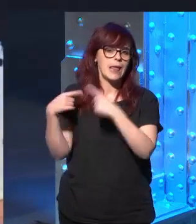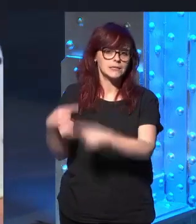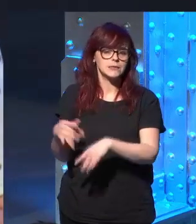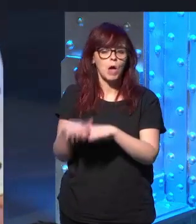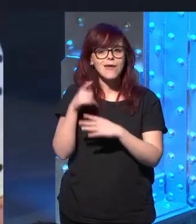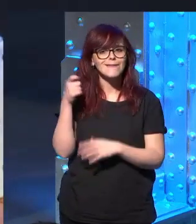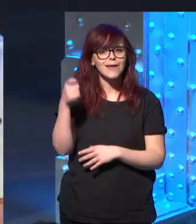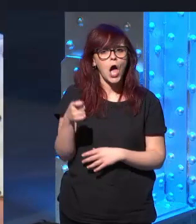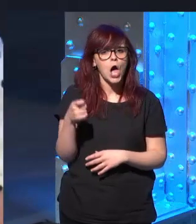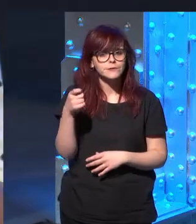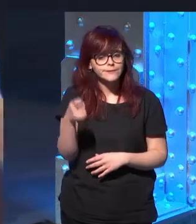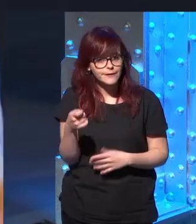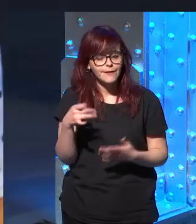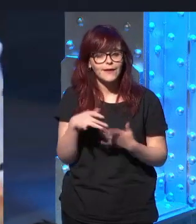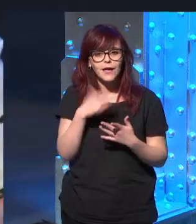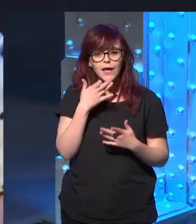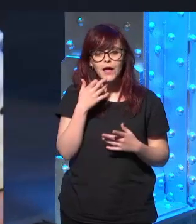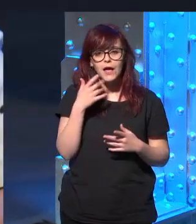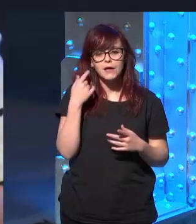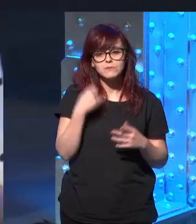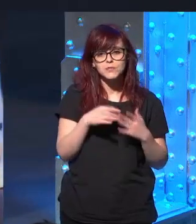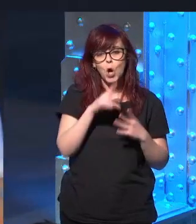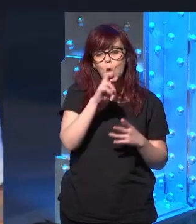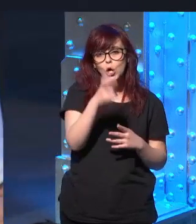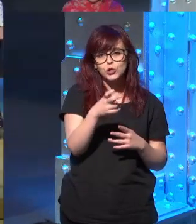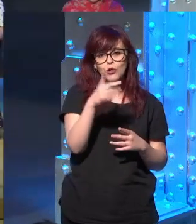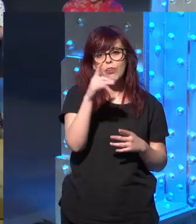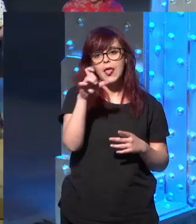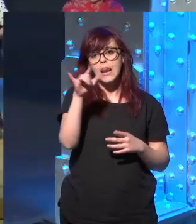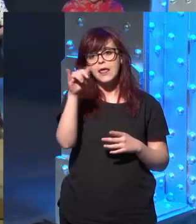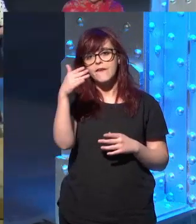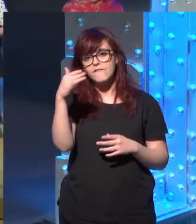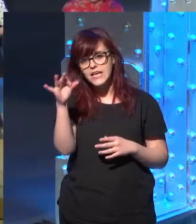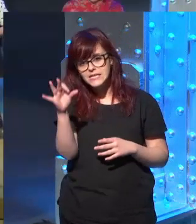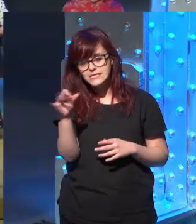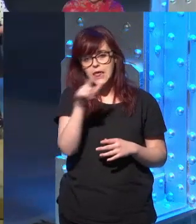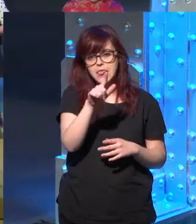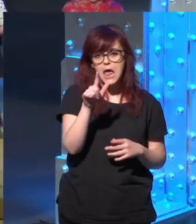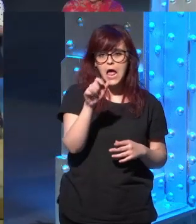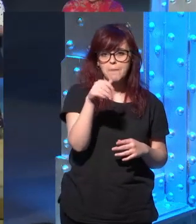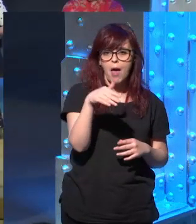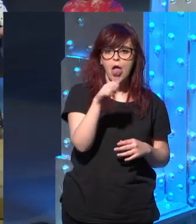El Quijote, algunos Julio Llamazares, Miguel Delibes,